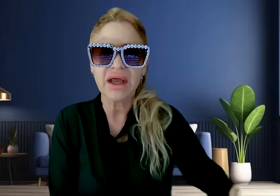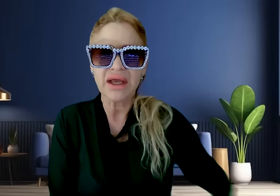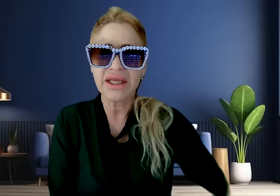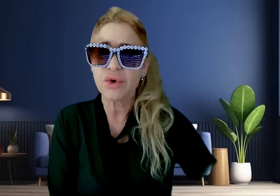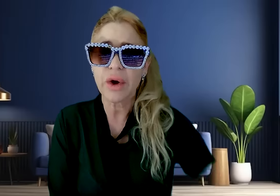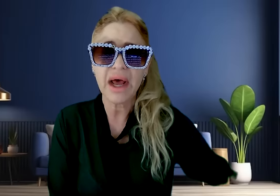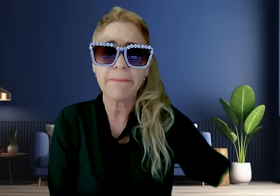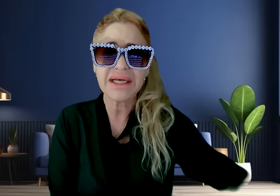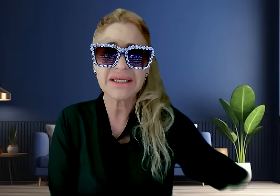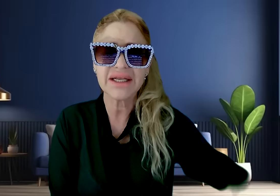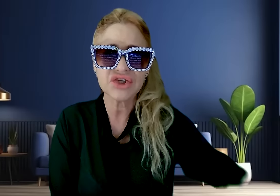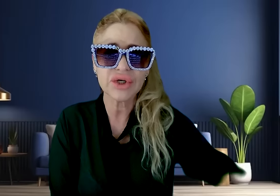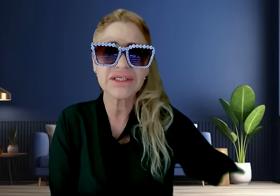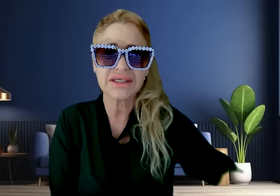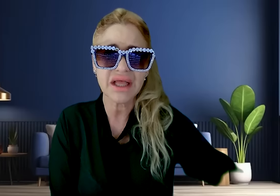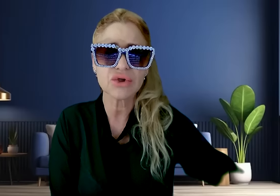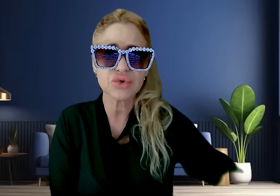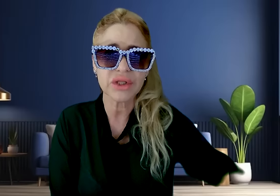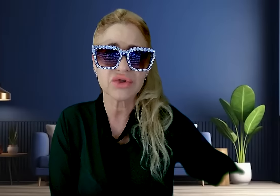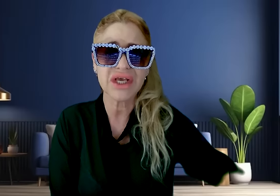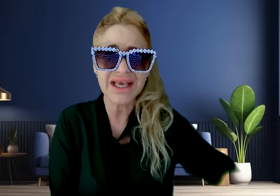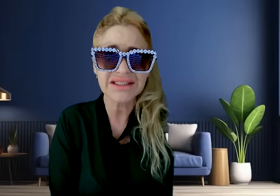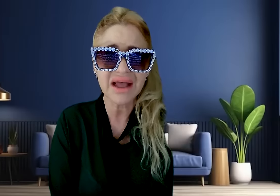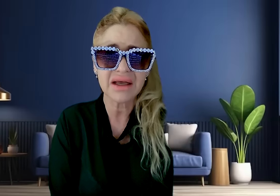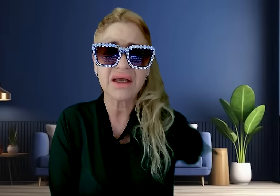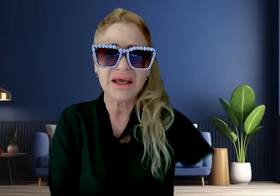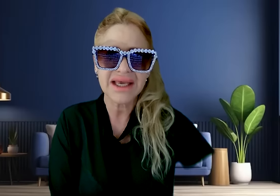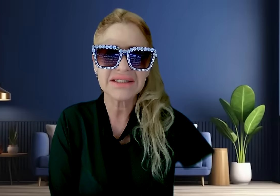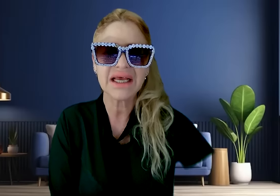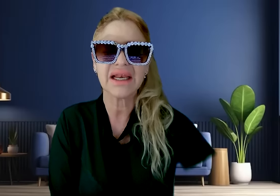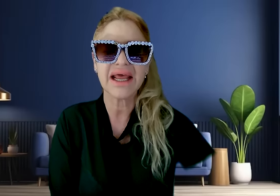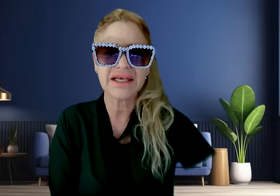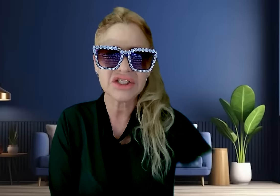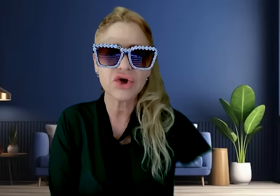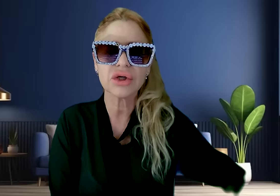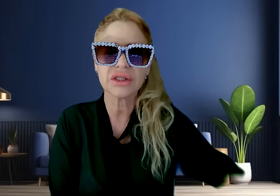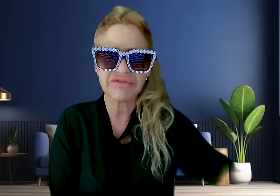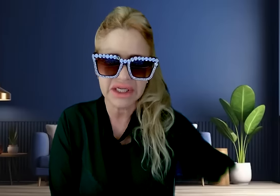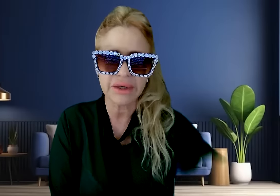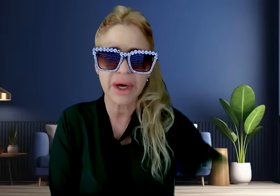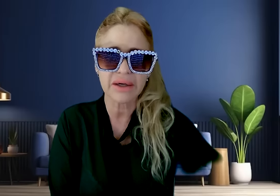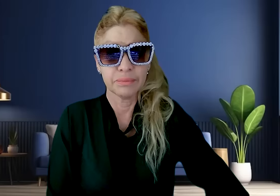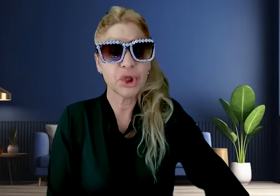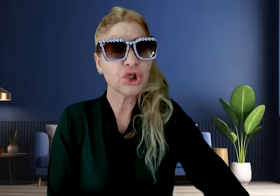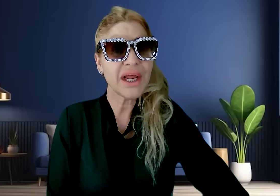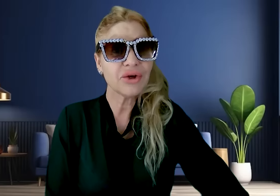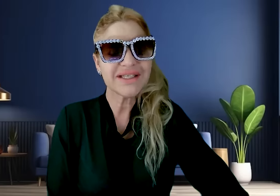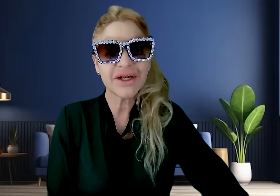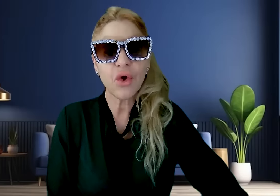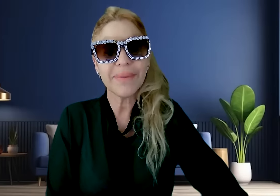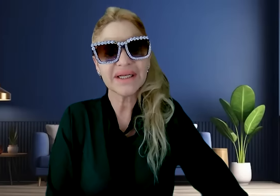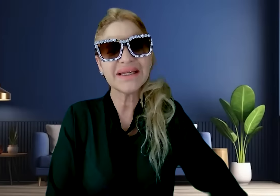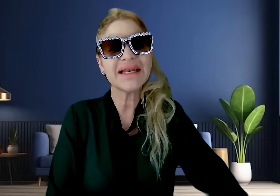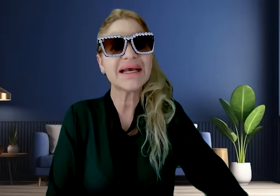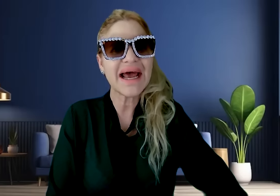dice y asegura que no habrá más elecciones en Estados Unidos. Esta es la elección definitiva. Por otro lado, les